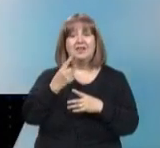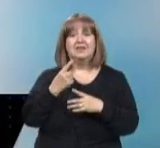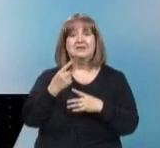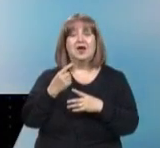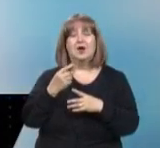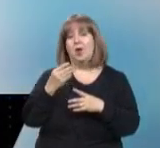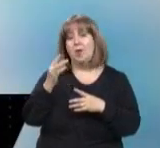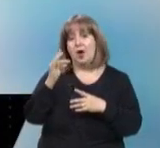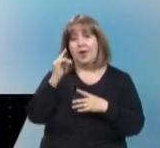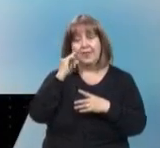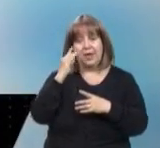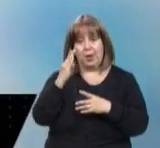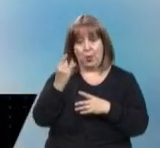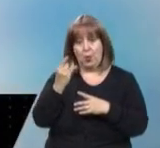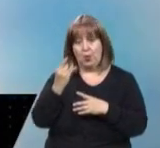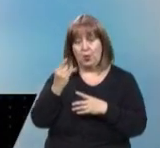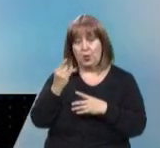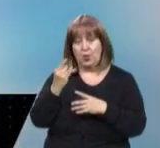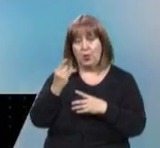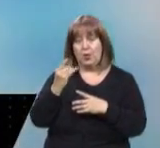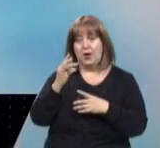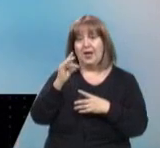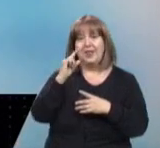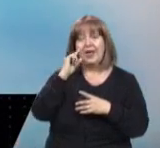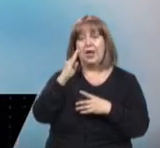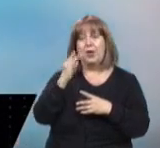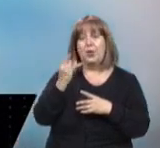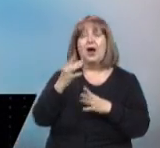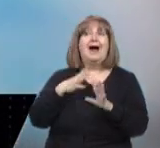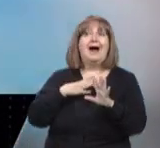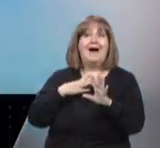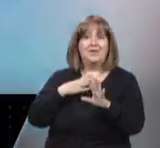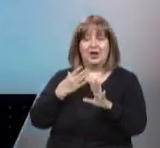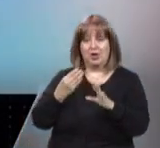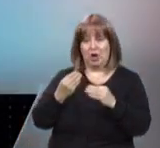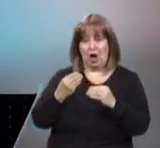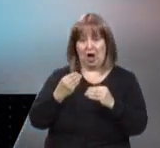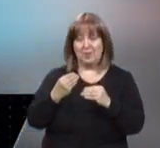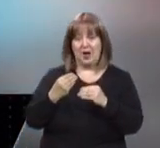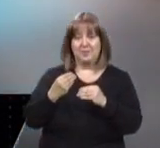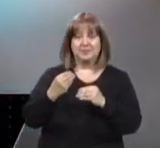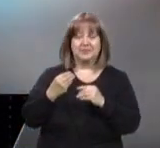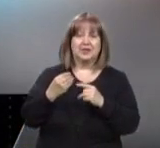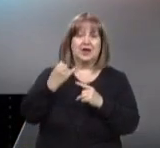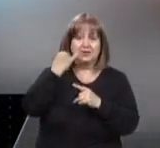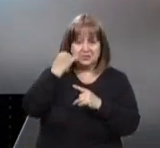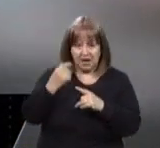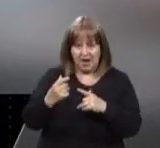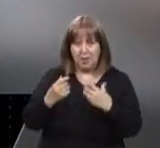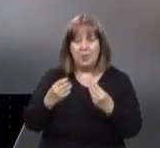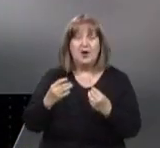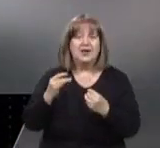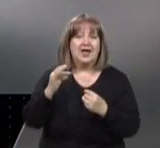Dibu. Ay, yo también me asusté. Bueno, es que hay varios sustos. Dije, ay, que ay, por ay, favor, ¿cómo estamos llegando lo ya? Lo Chelsea. No los hagan también. Jugar